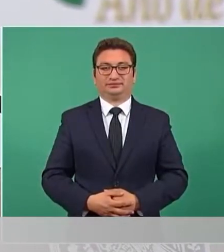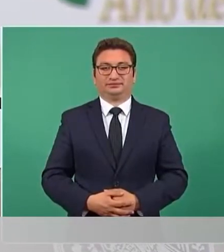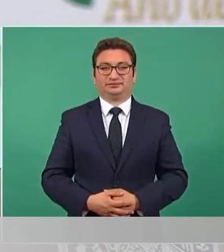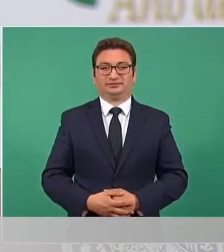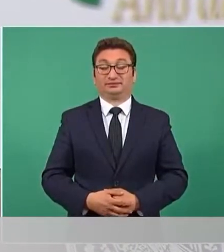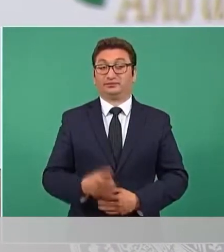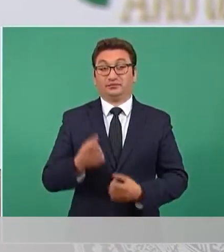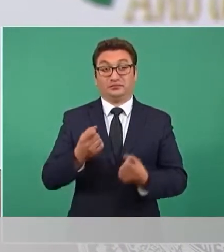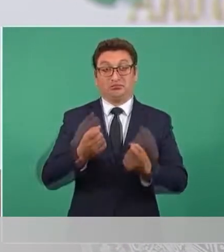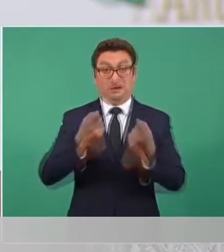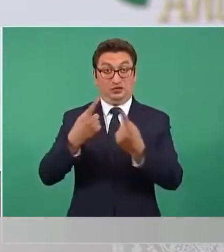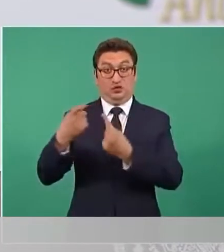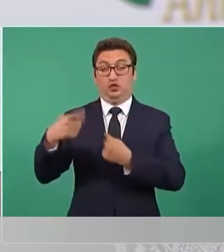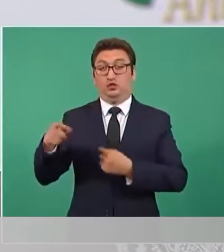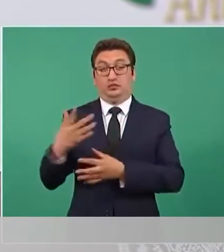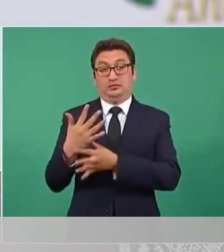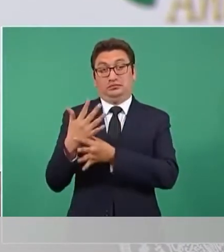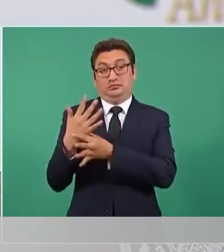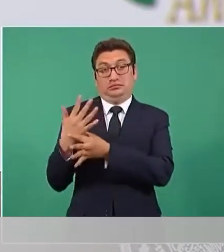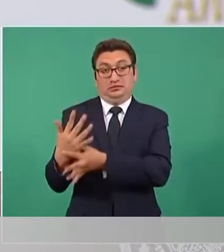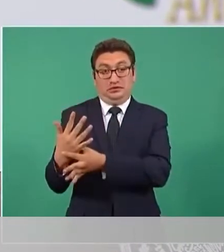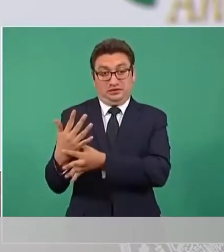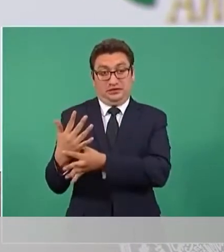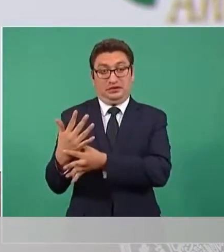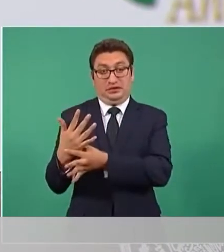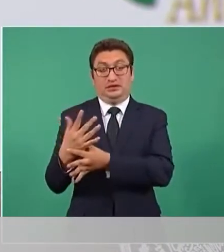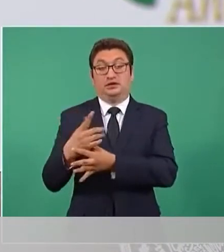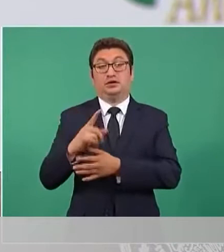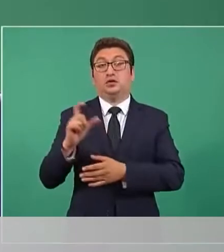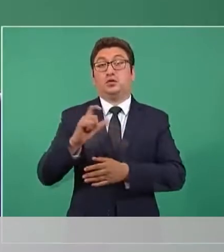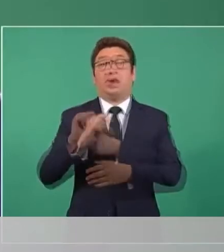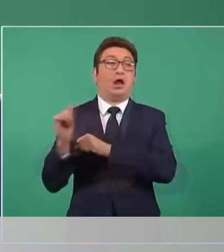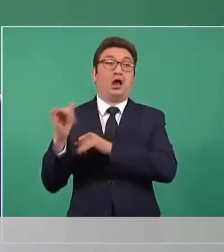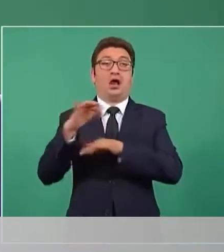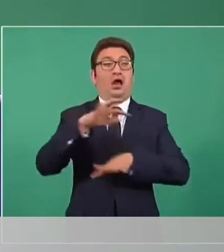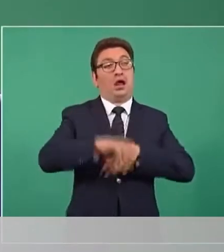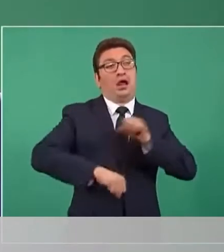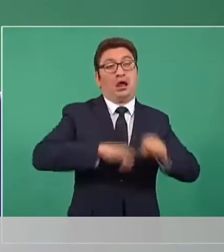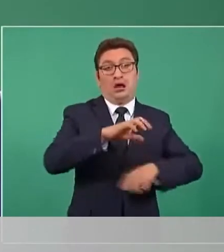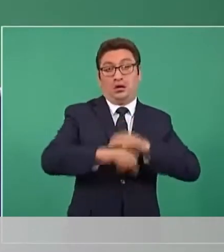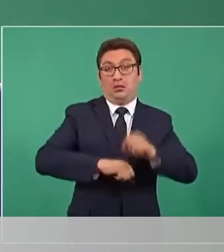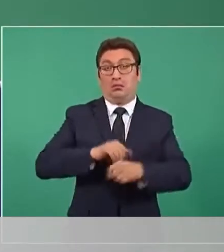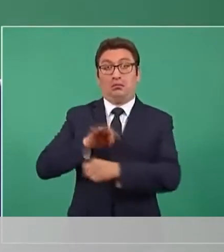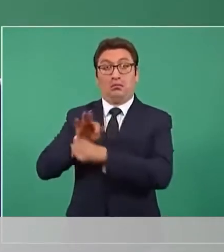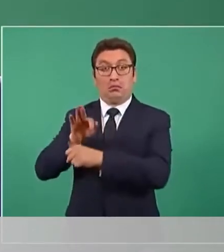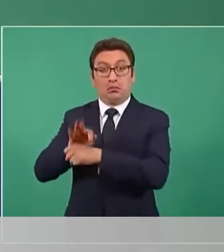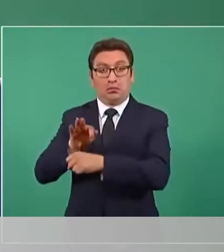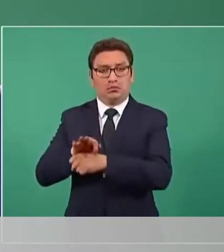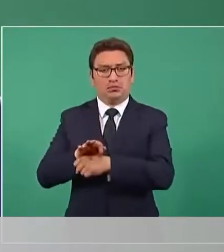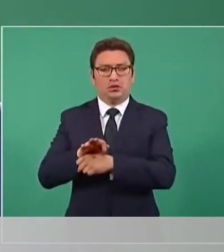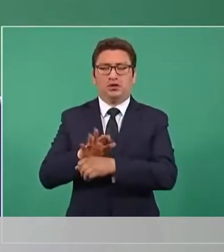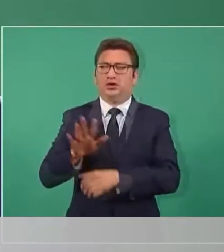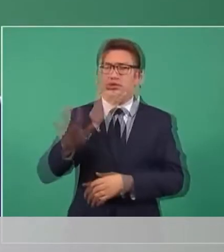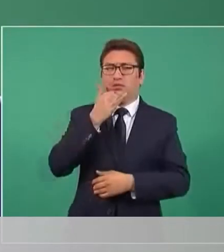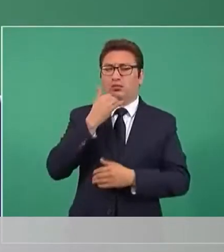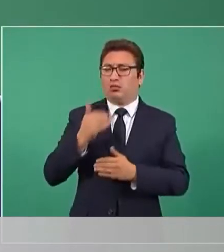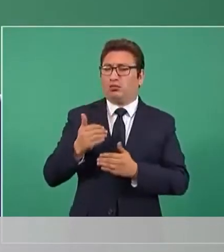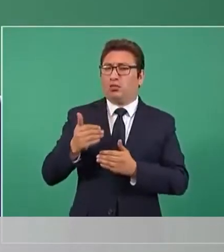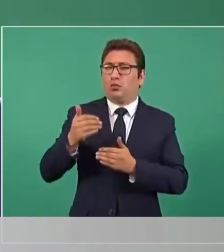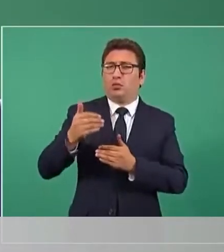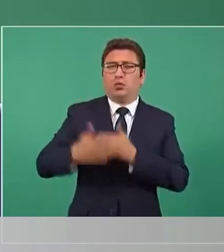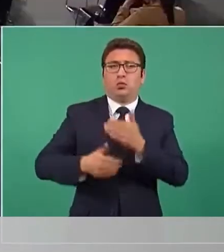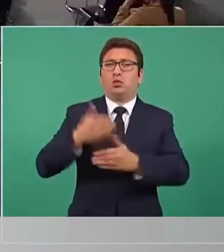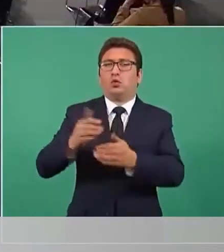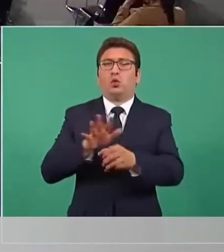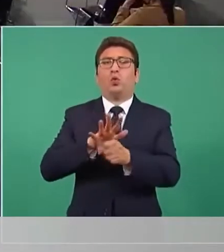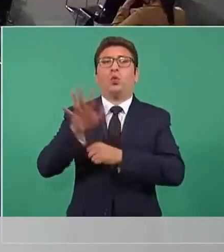defienden las invasiones que adelantó tuvimos si